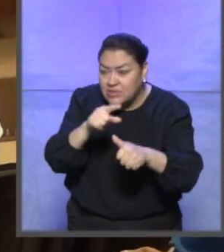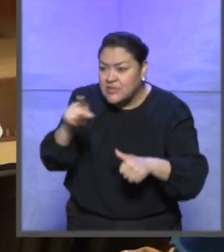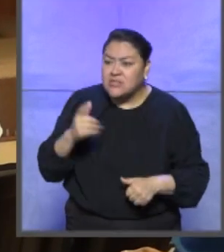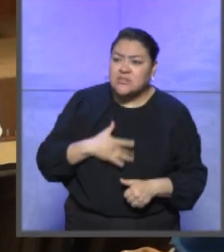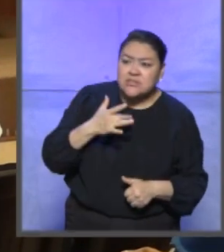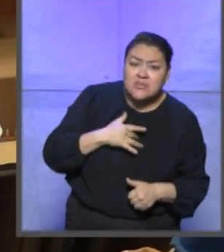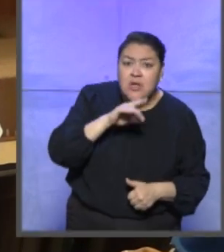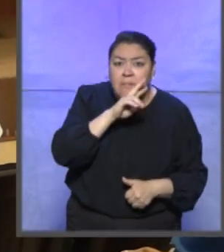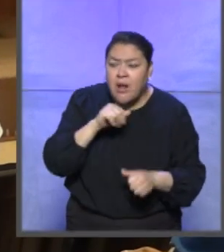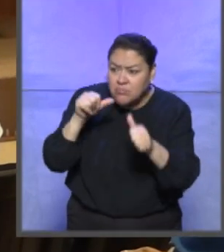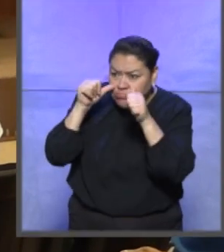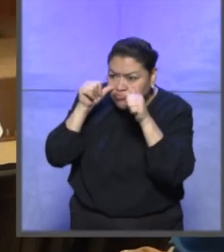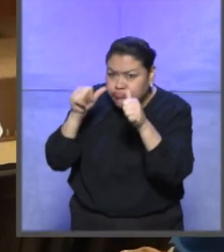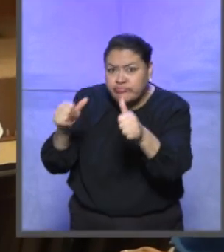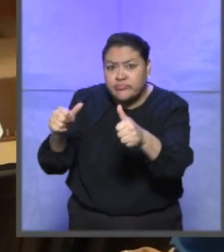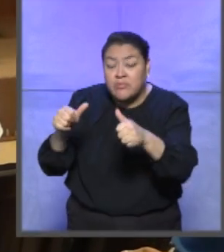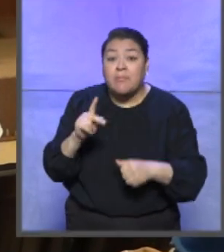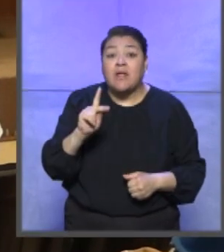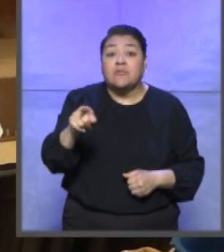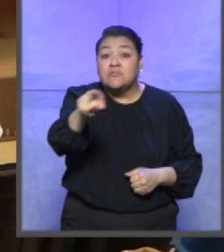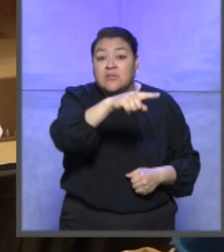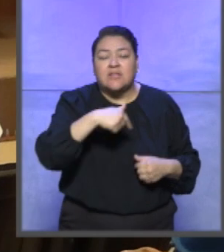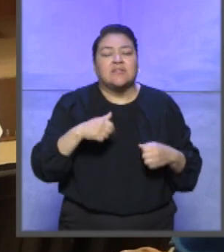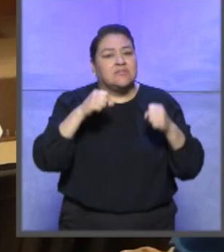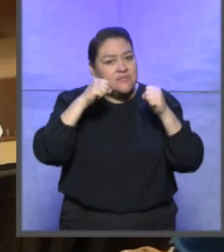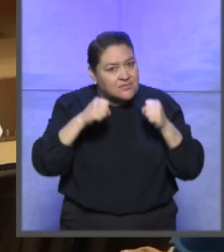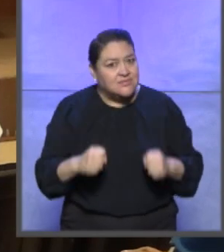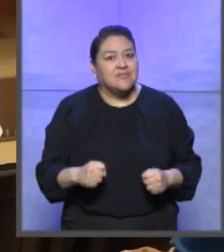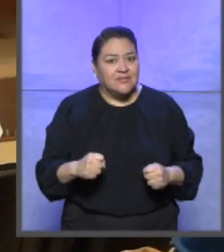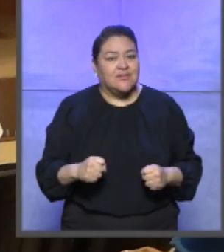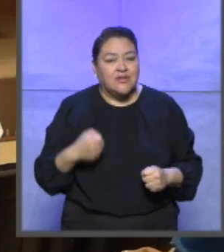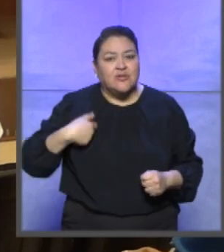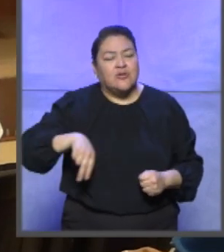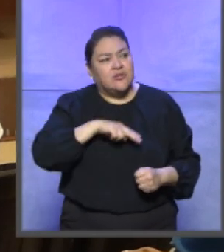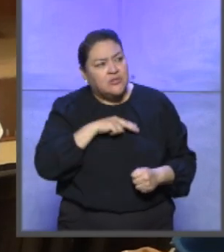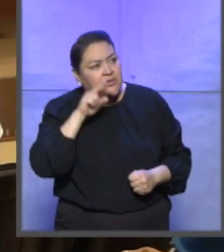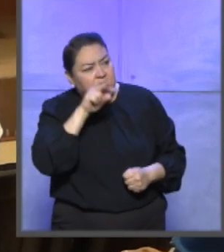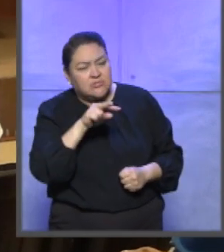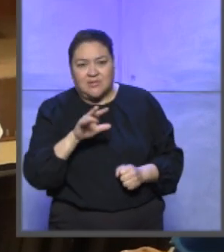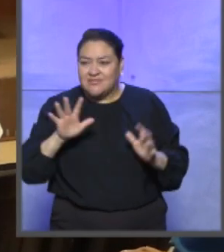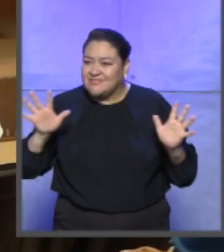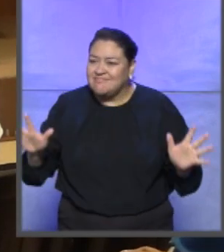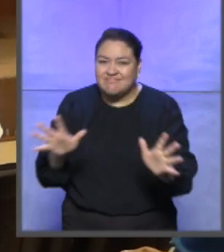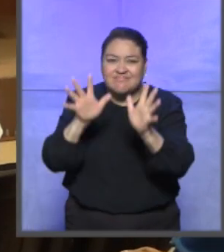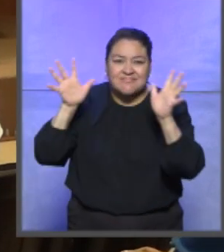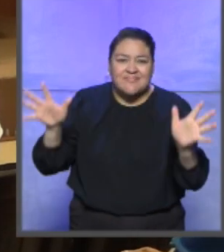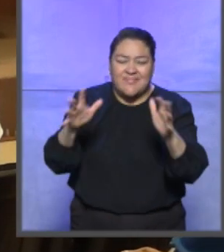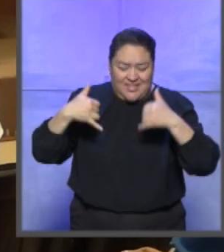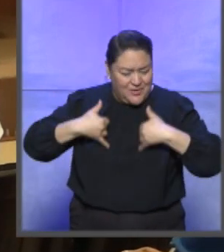las inquietudes, pero sobre todo, tengan ustedes la certeza que vamos a incentivar